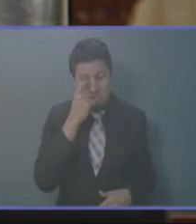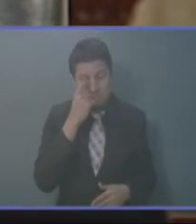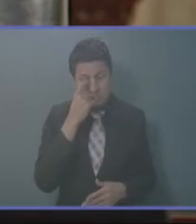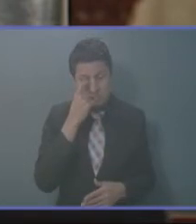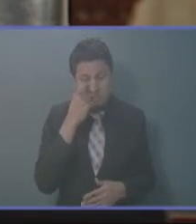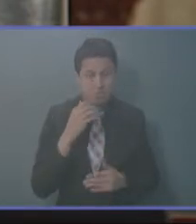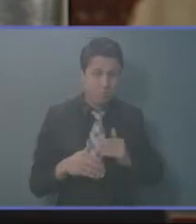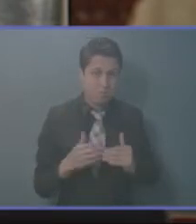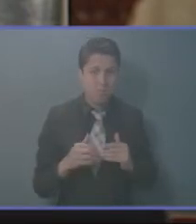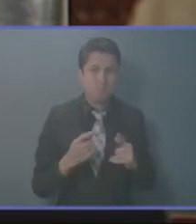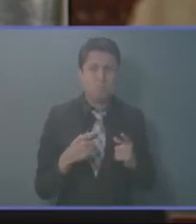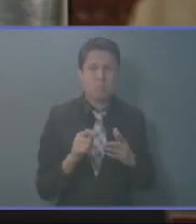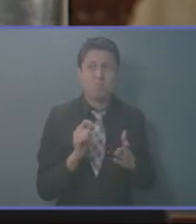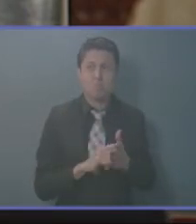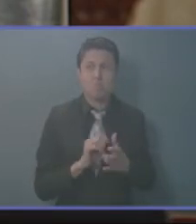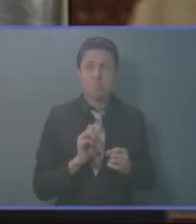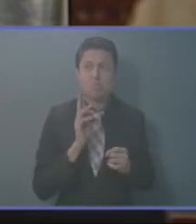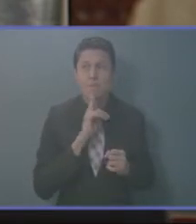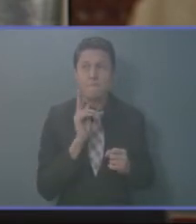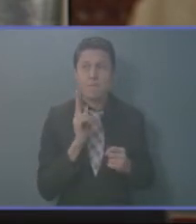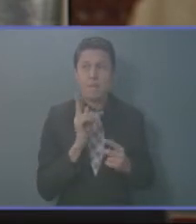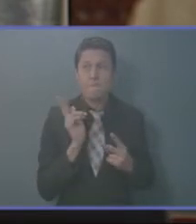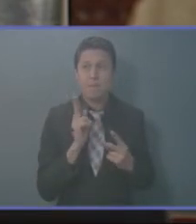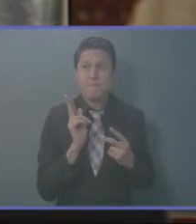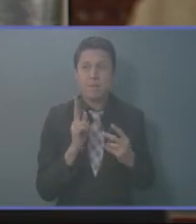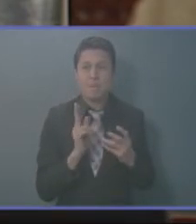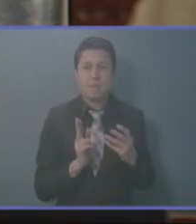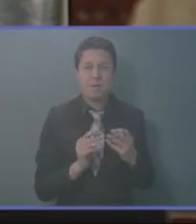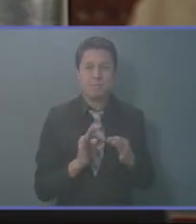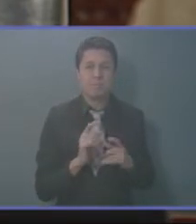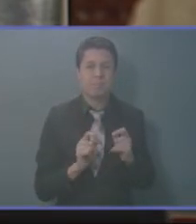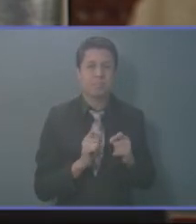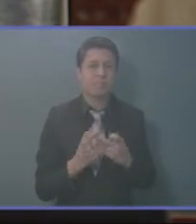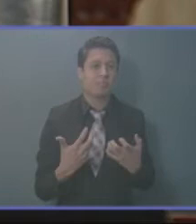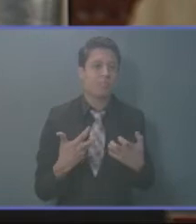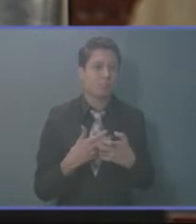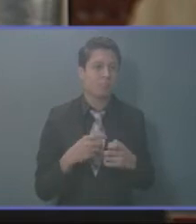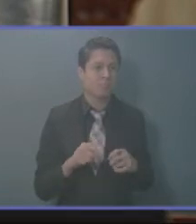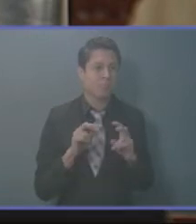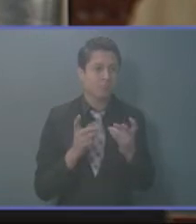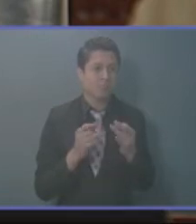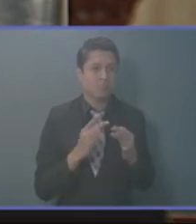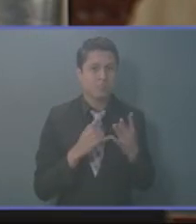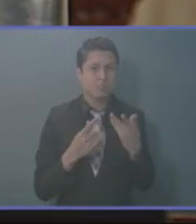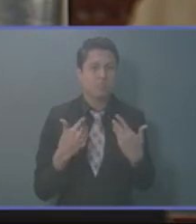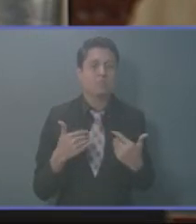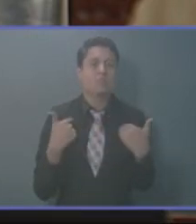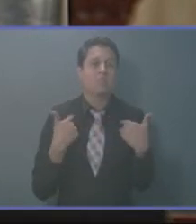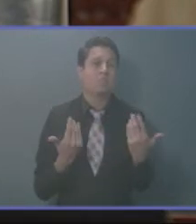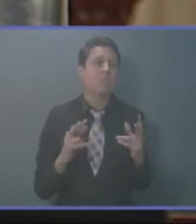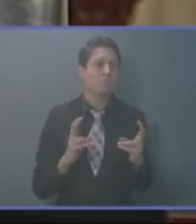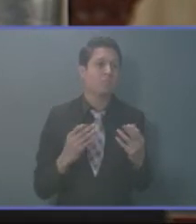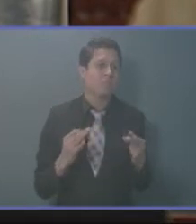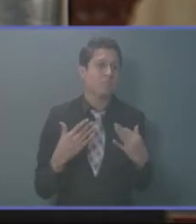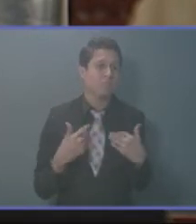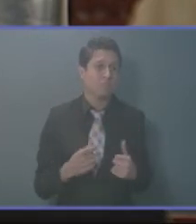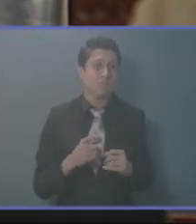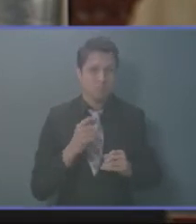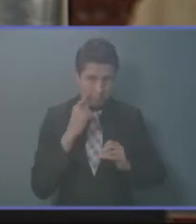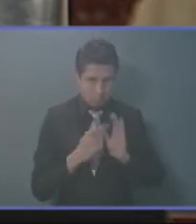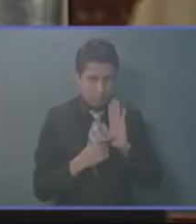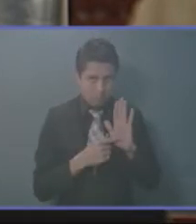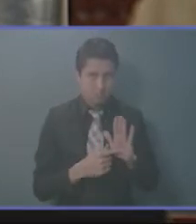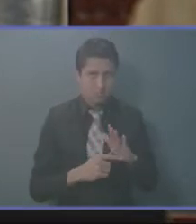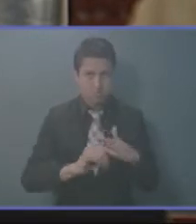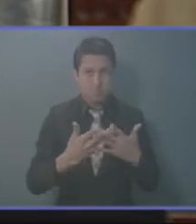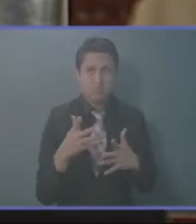las posibilidades de responder adecuadamente a las necesidades concretas que en materia del derecho a la salud pública se vayan presentando